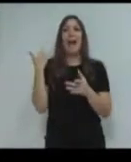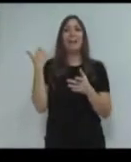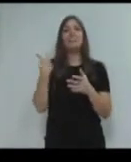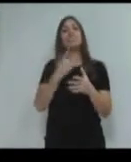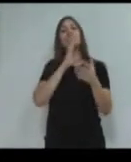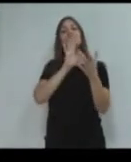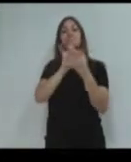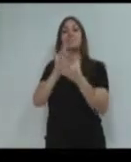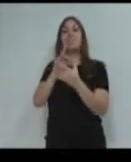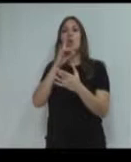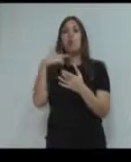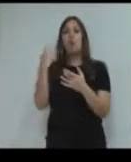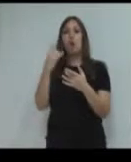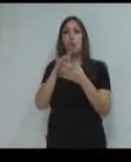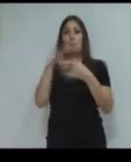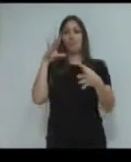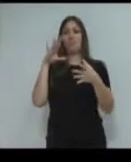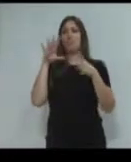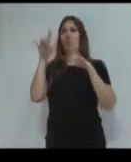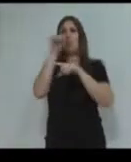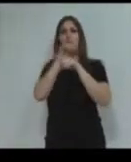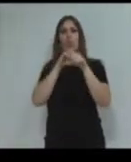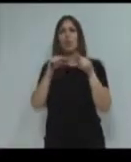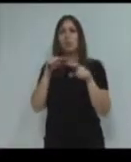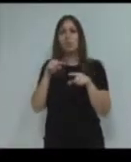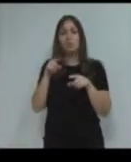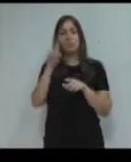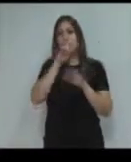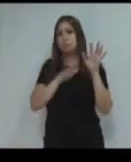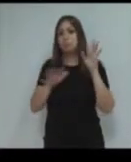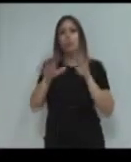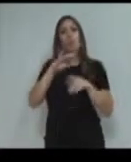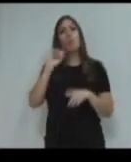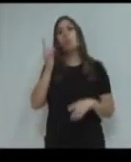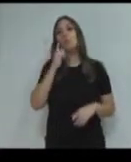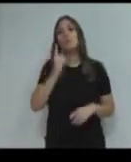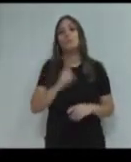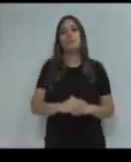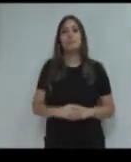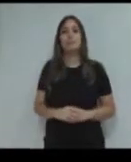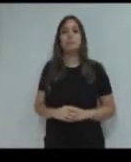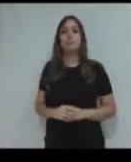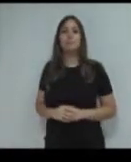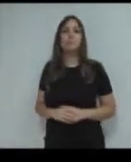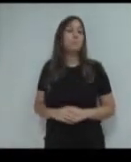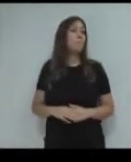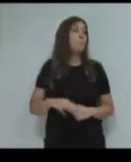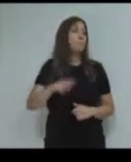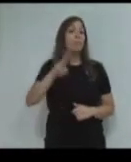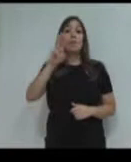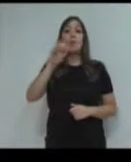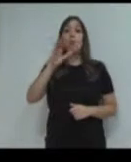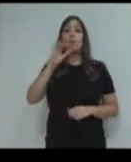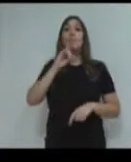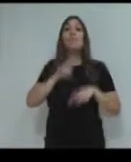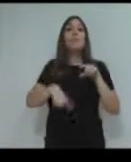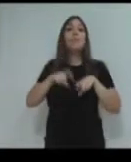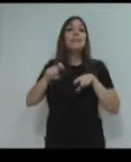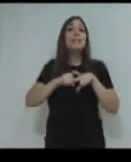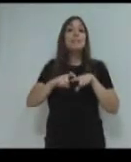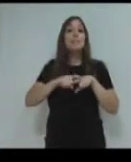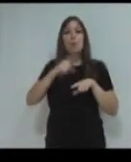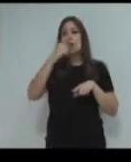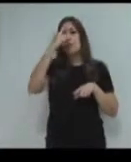la imagen. Entonces ahí es que no lo encuentra nadie, a no sepa que lo sepas. A no Pero ser que lo además hay sepas. otra cosa. Depende qué tipo de imagen sea, se te